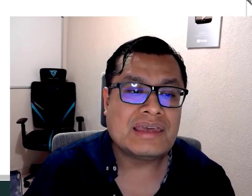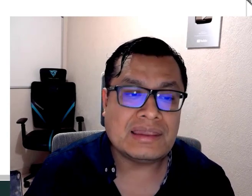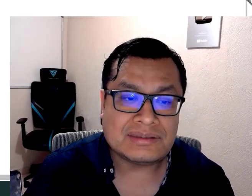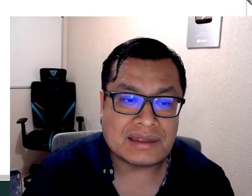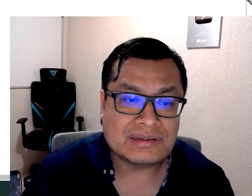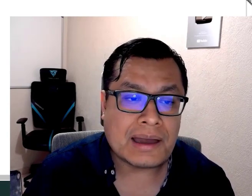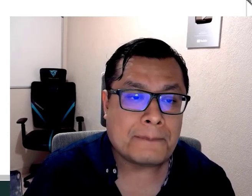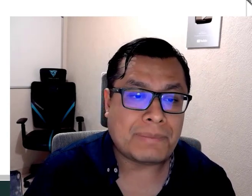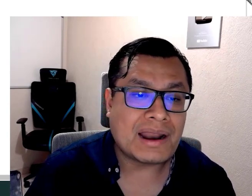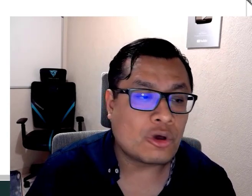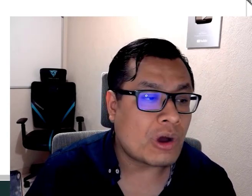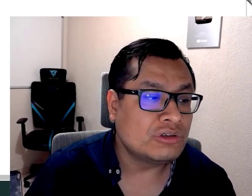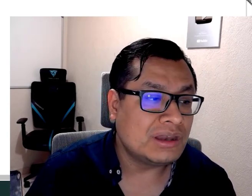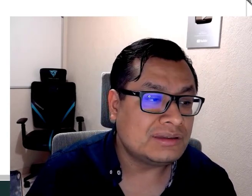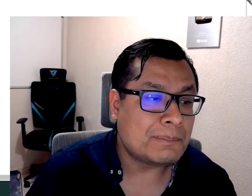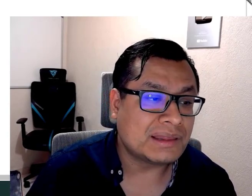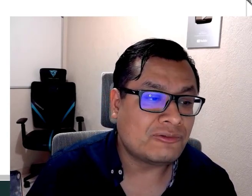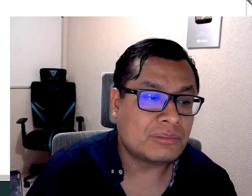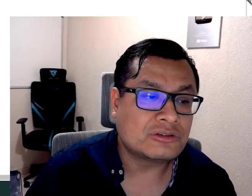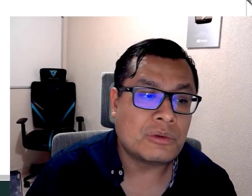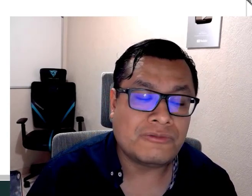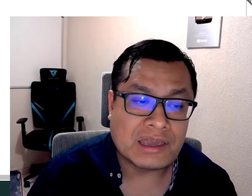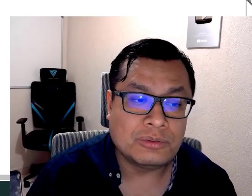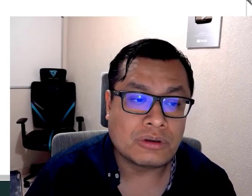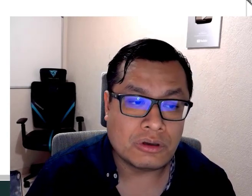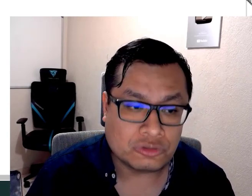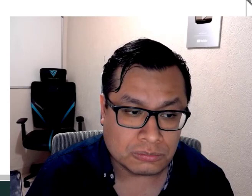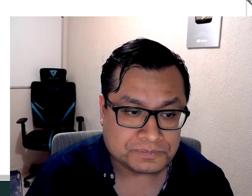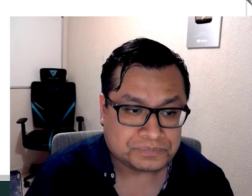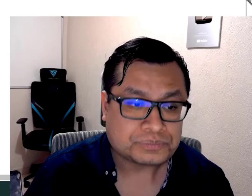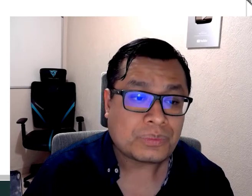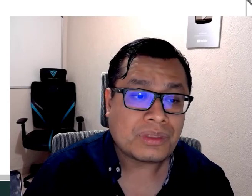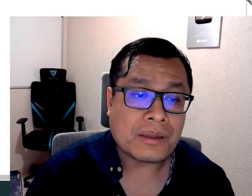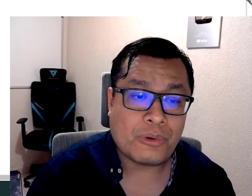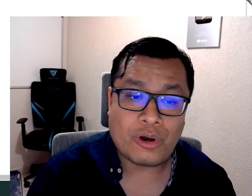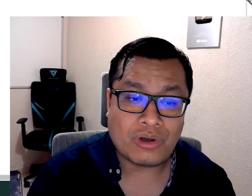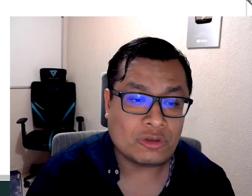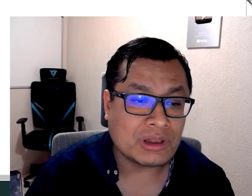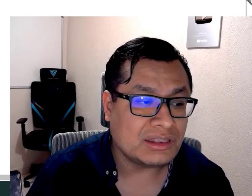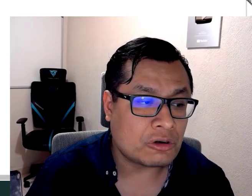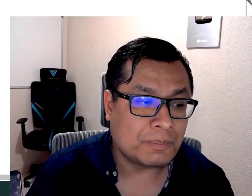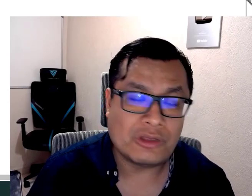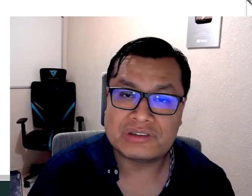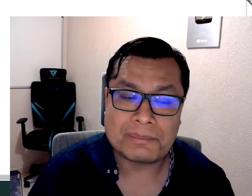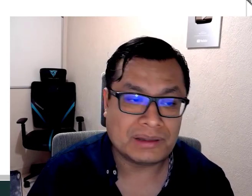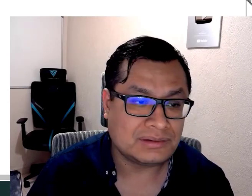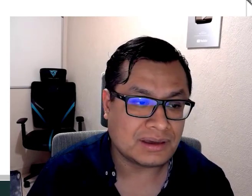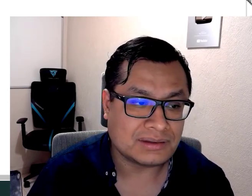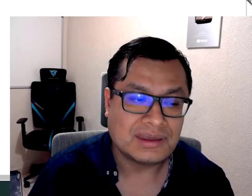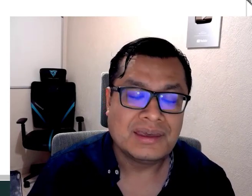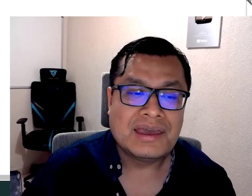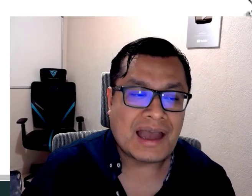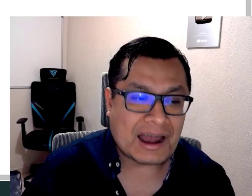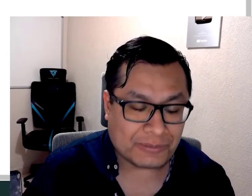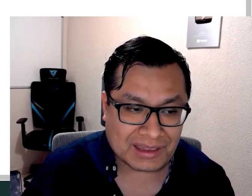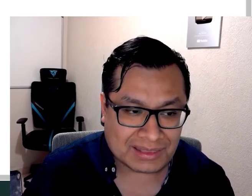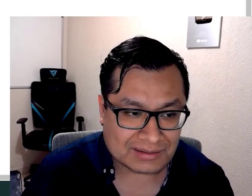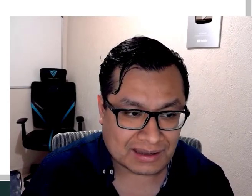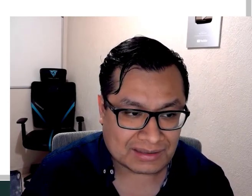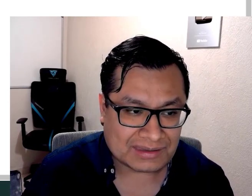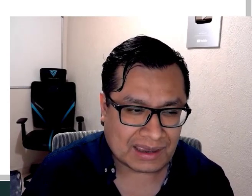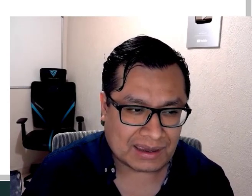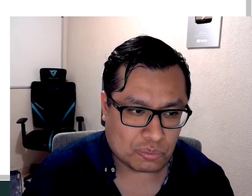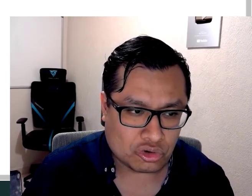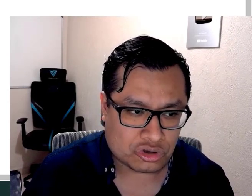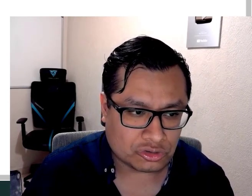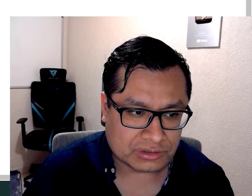ya distancia para lo cual utilizan plataformas como facebook o zoom por lo que no han interrumpido los aprendizajes algo bien interesante